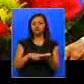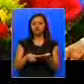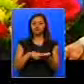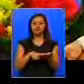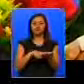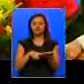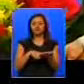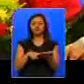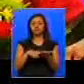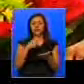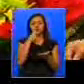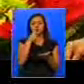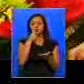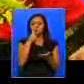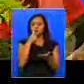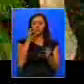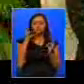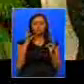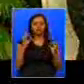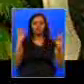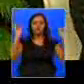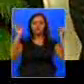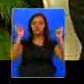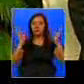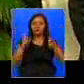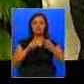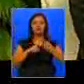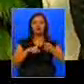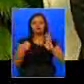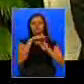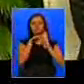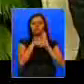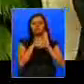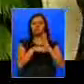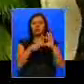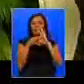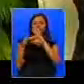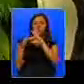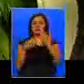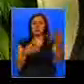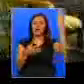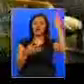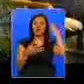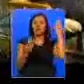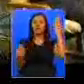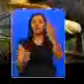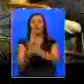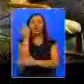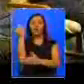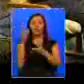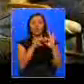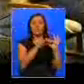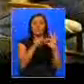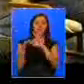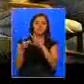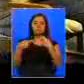productiva, muy interesante, donde revisamos todos los ejes de cooperación, los nuevos ejes de cooperación que se están construyendo con